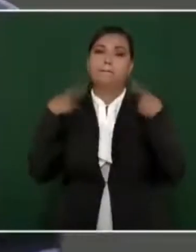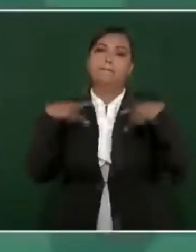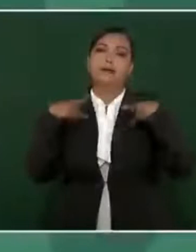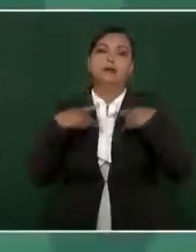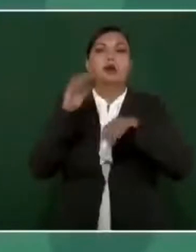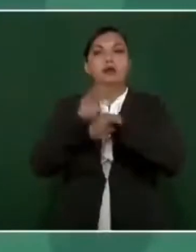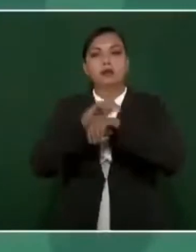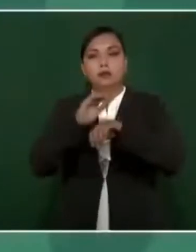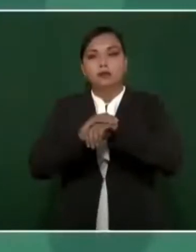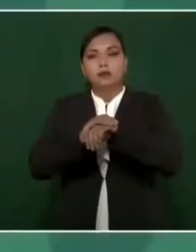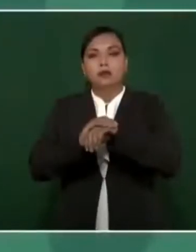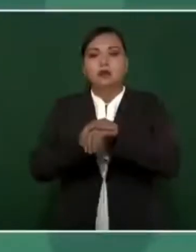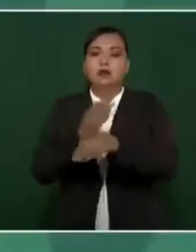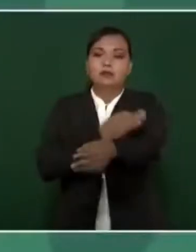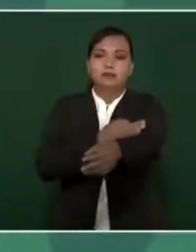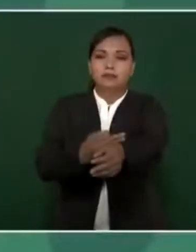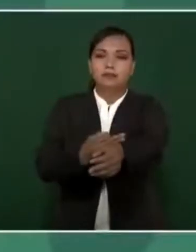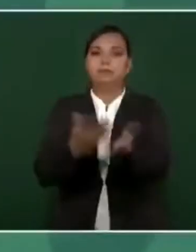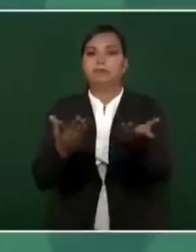también queridos,